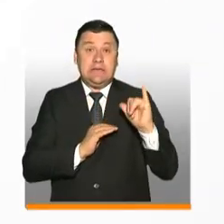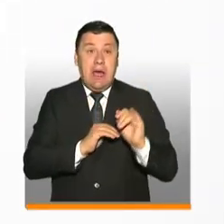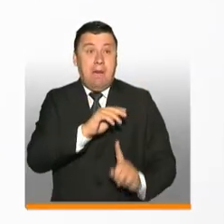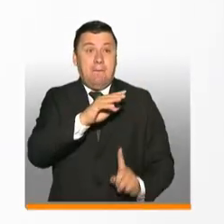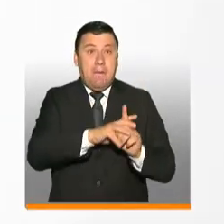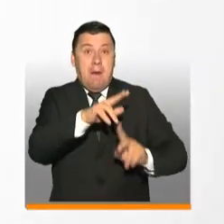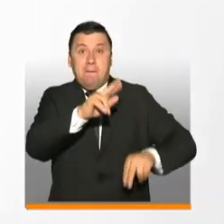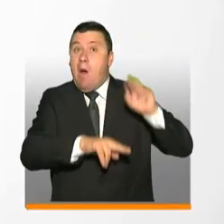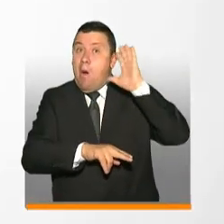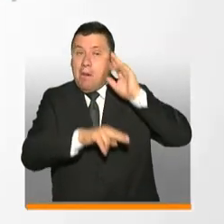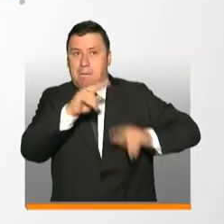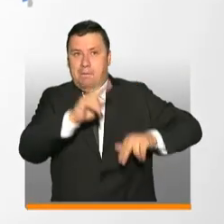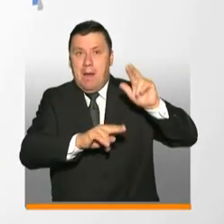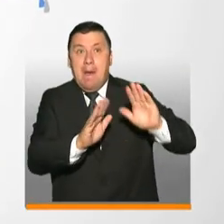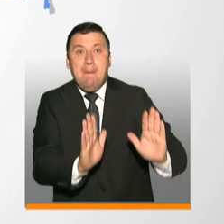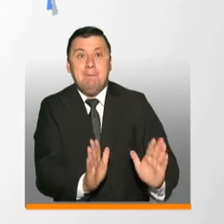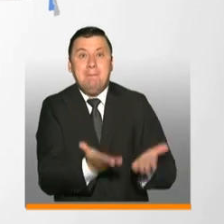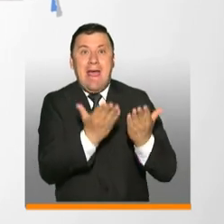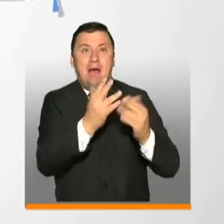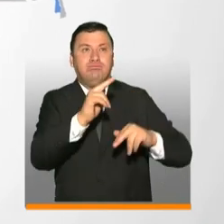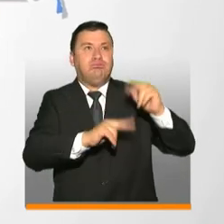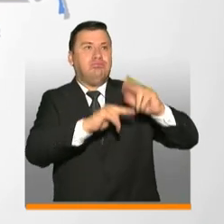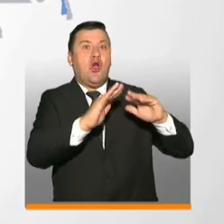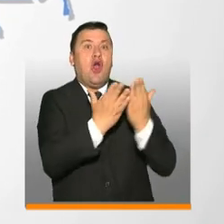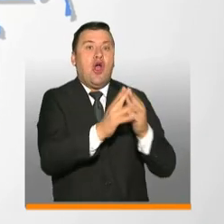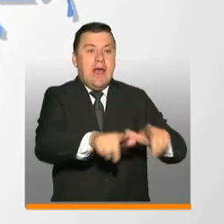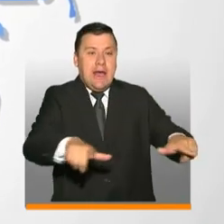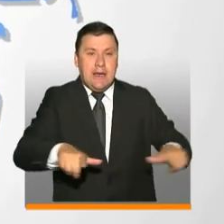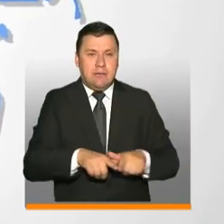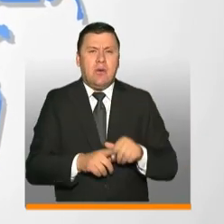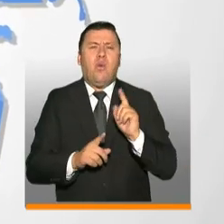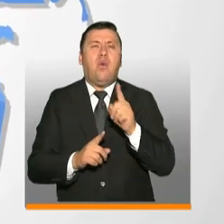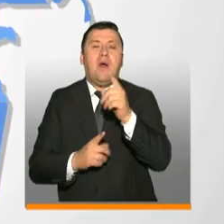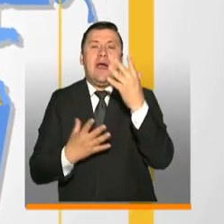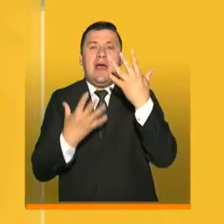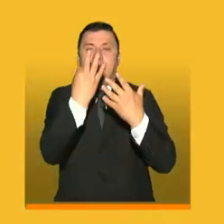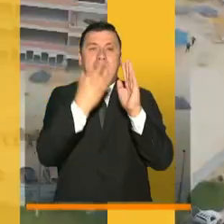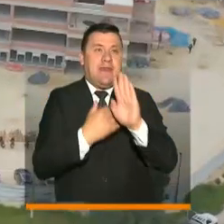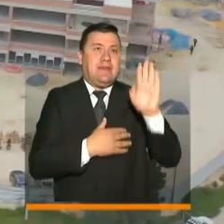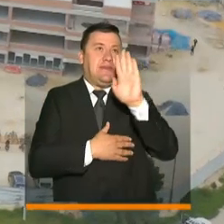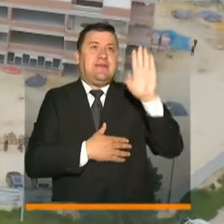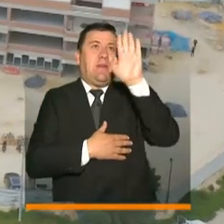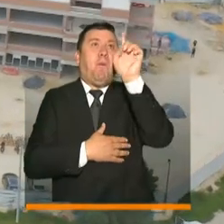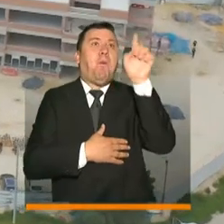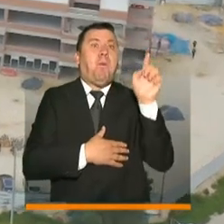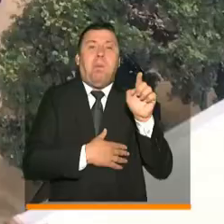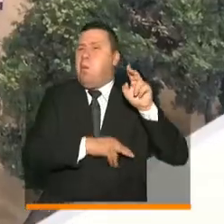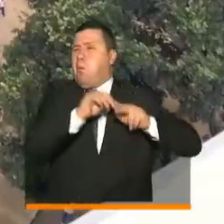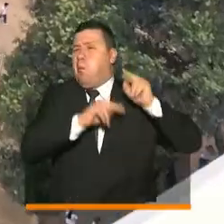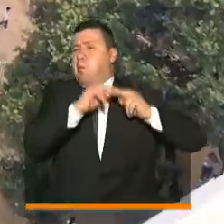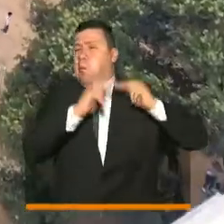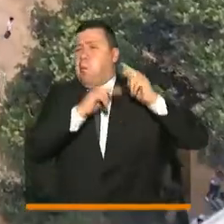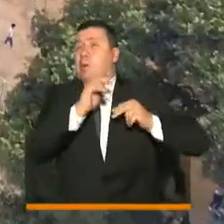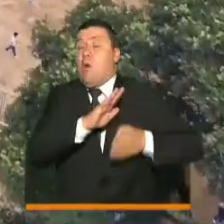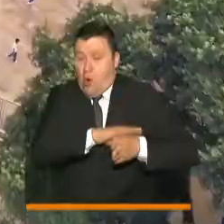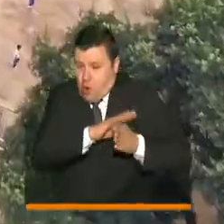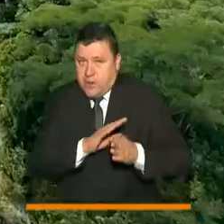grupo de obras de construcción y mejoramiento de espacios escolares en 13 departamentos del país.